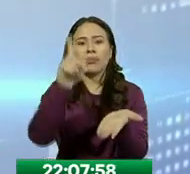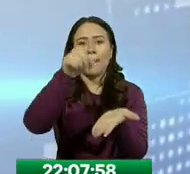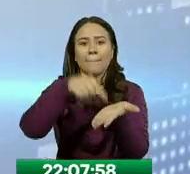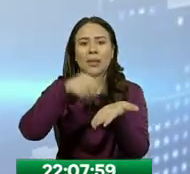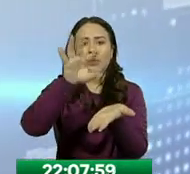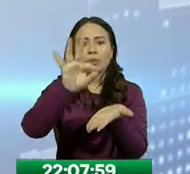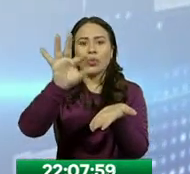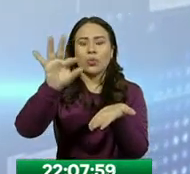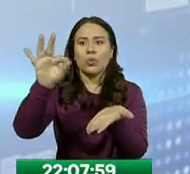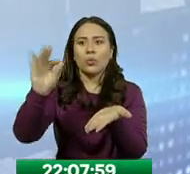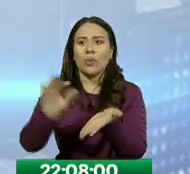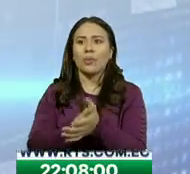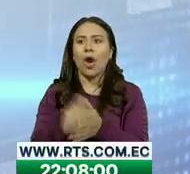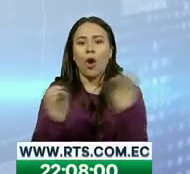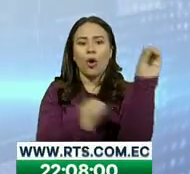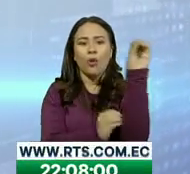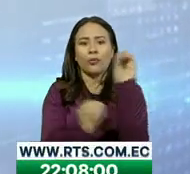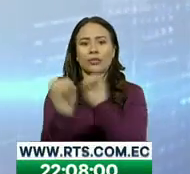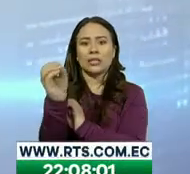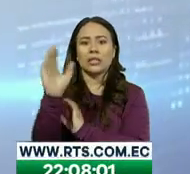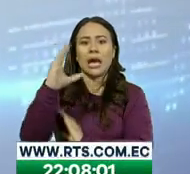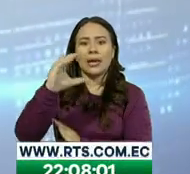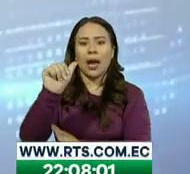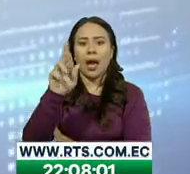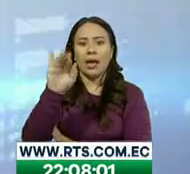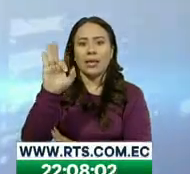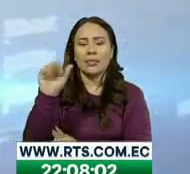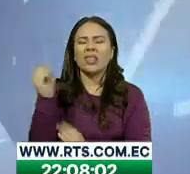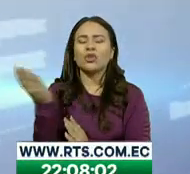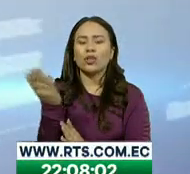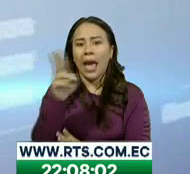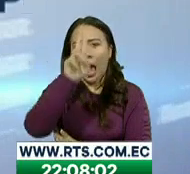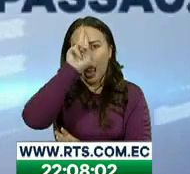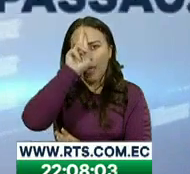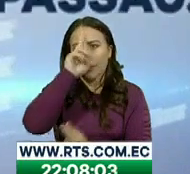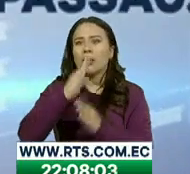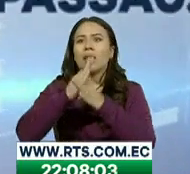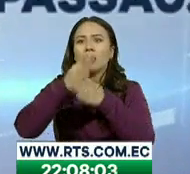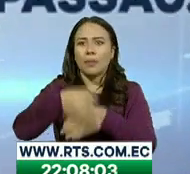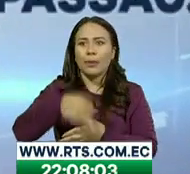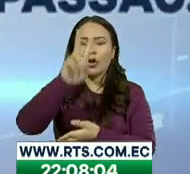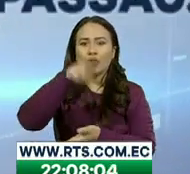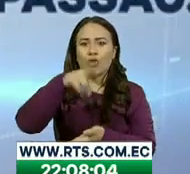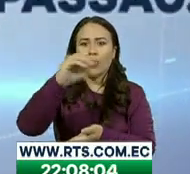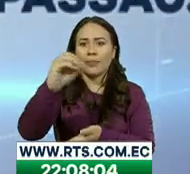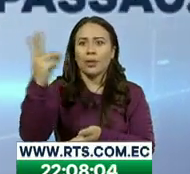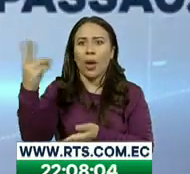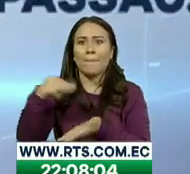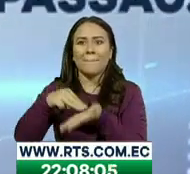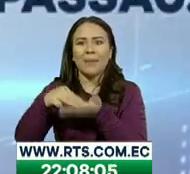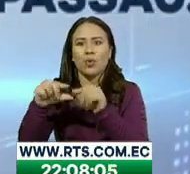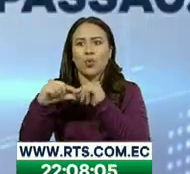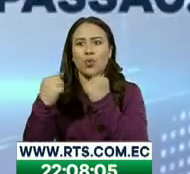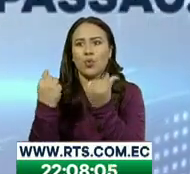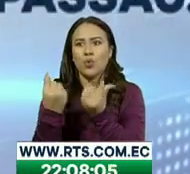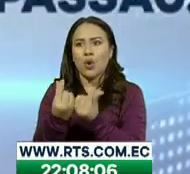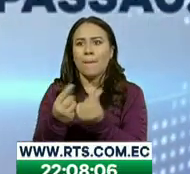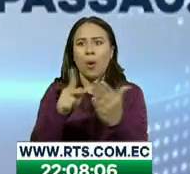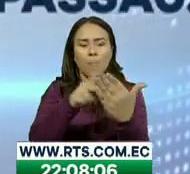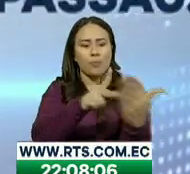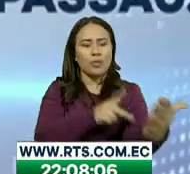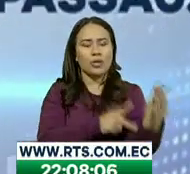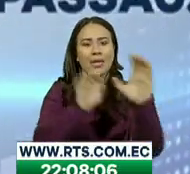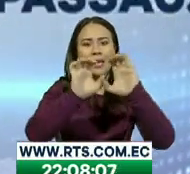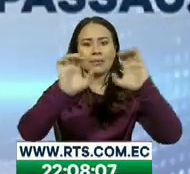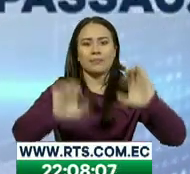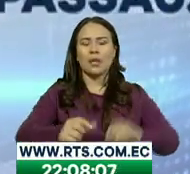1999 trabajó en las oficinas de Caritas en Alemania. En el 2002 fue miembro de INSTER, Cuerpo de Proyectos